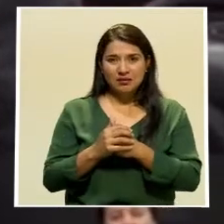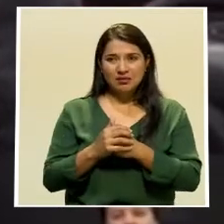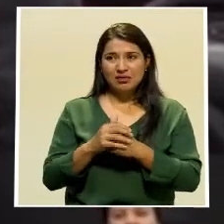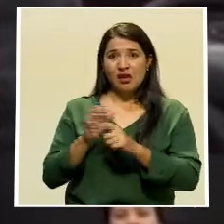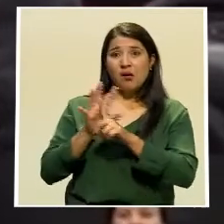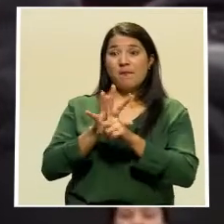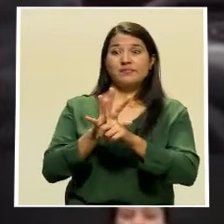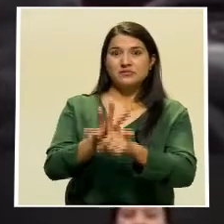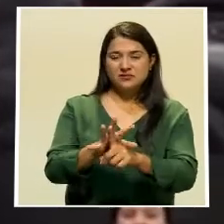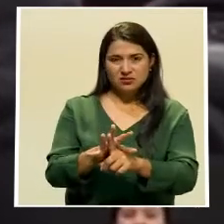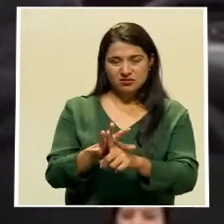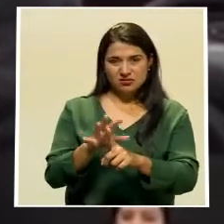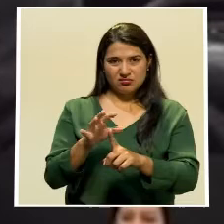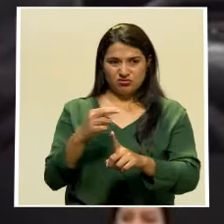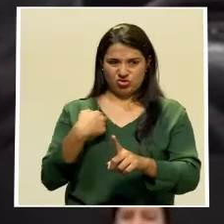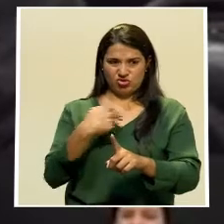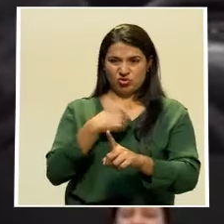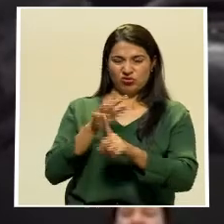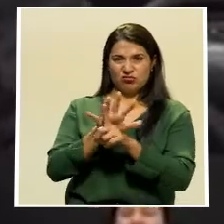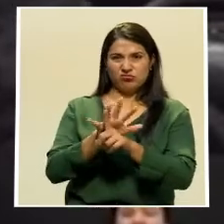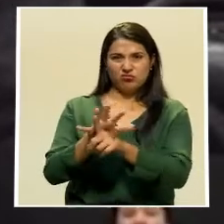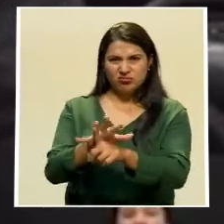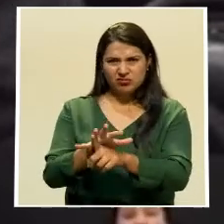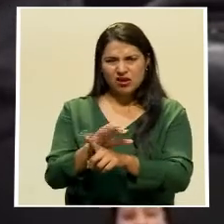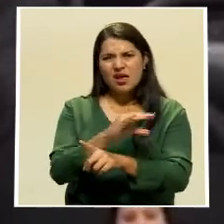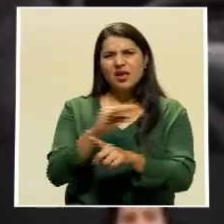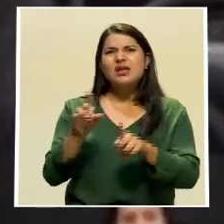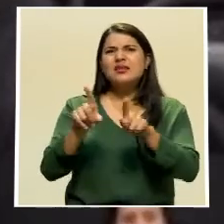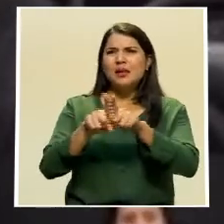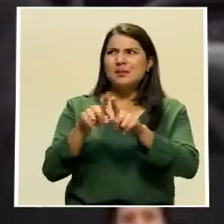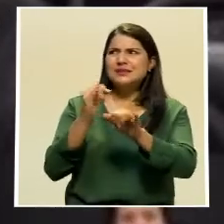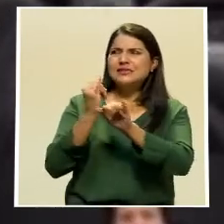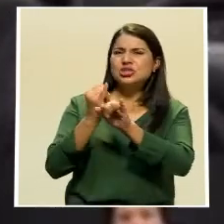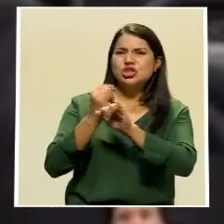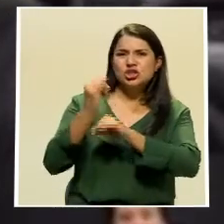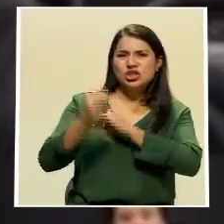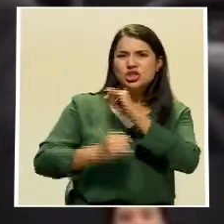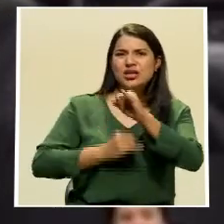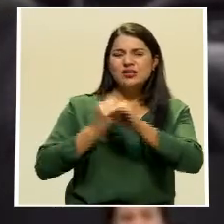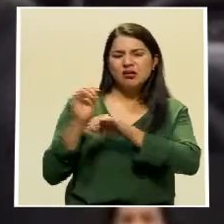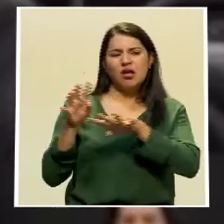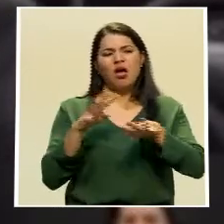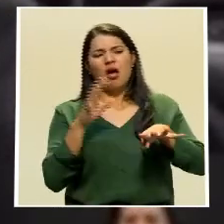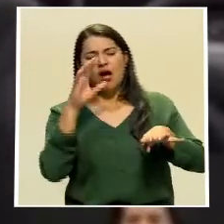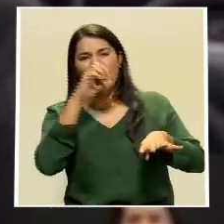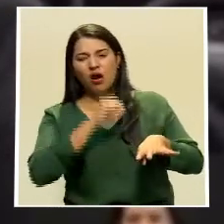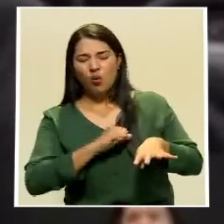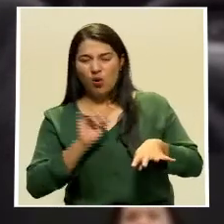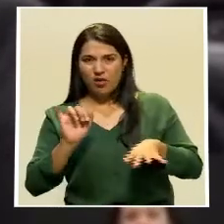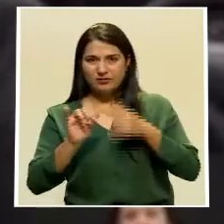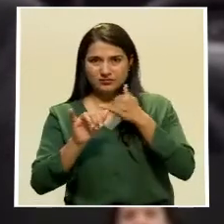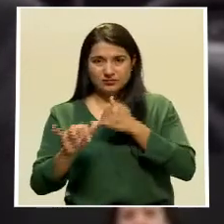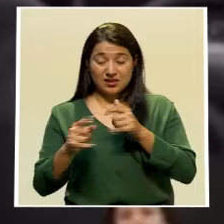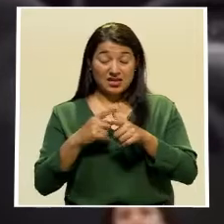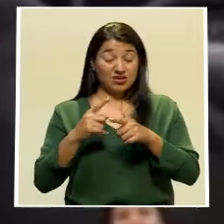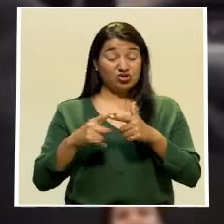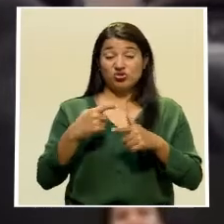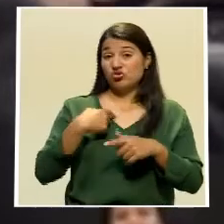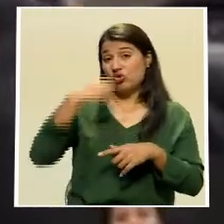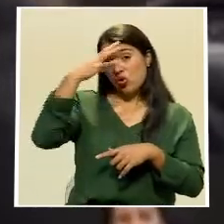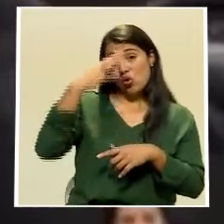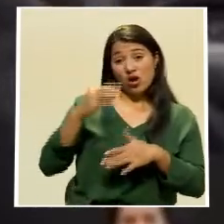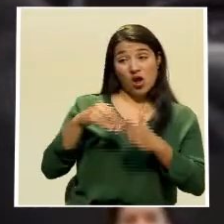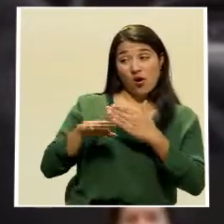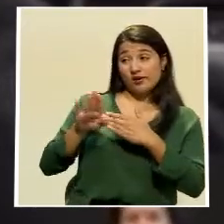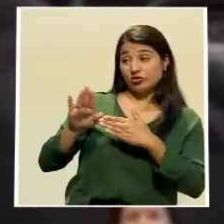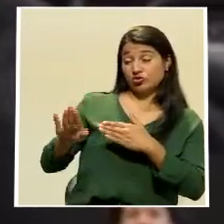parte, que inclusive han llegado a oídos de entidades internacionales, hacen que yo no crea en la integridad,